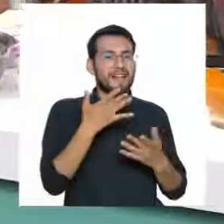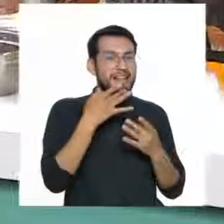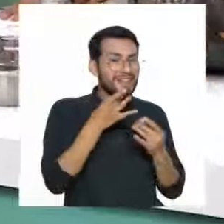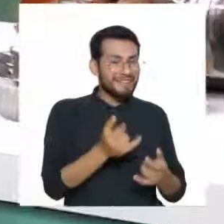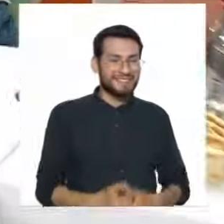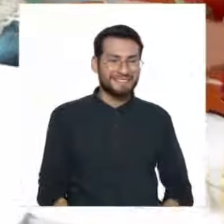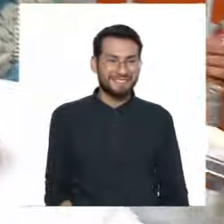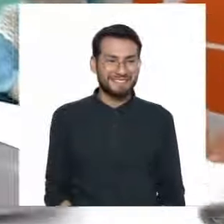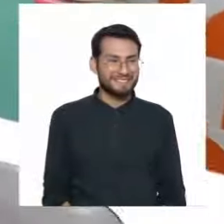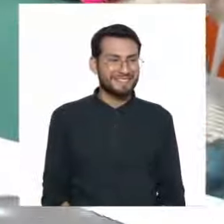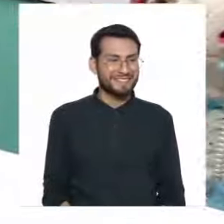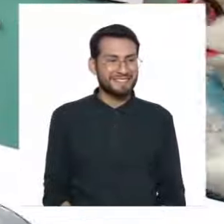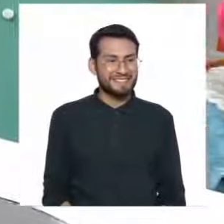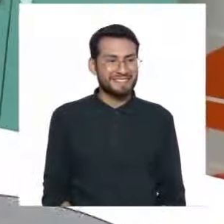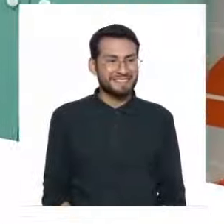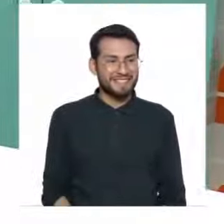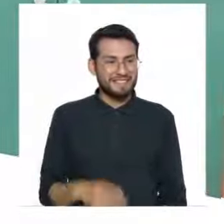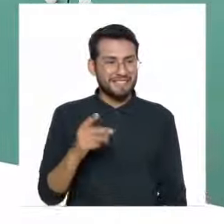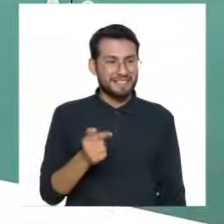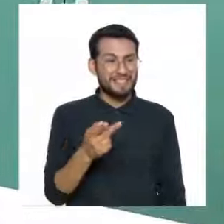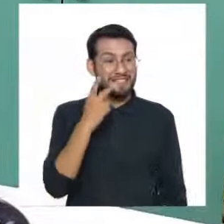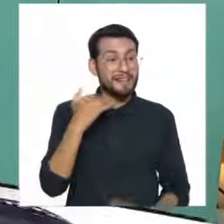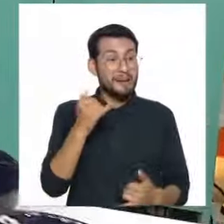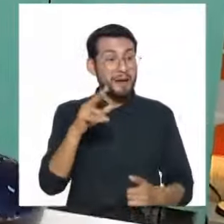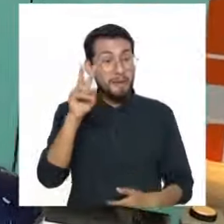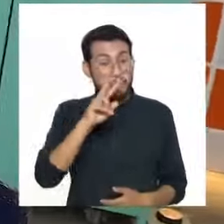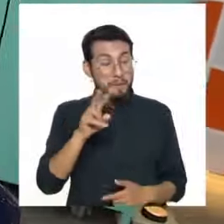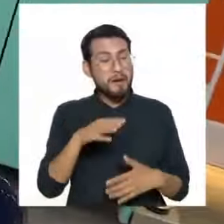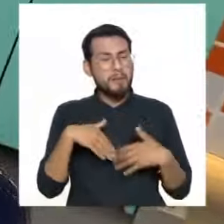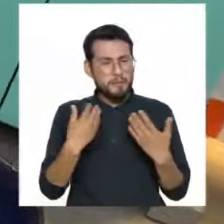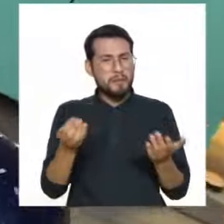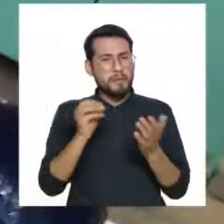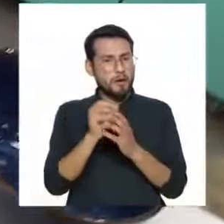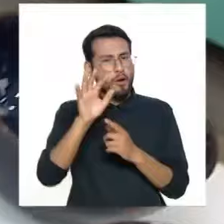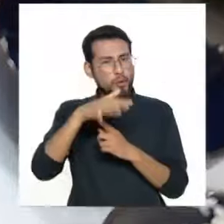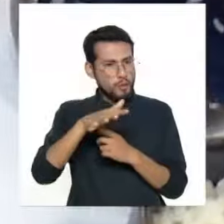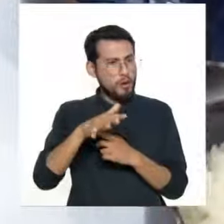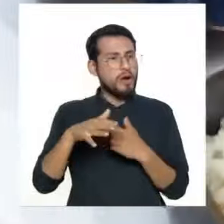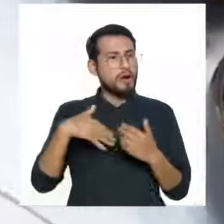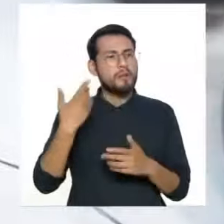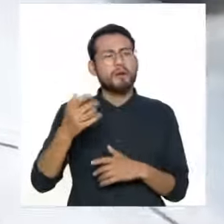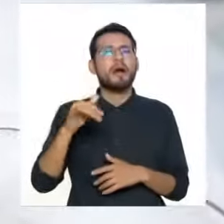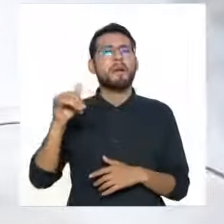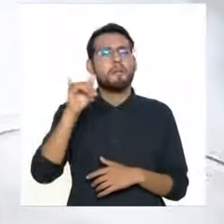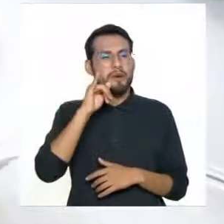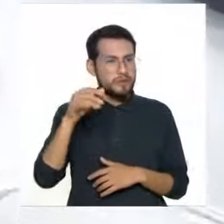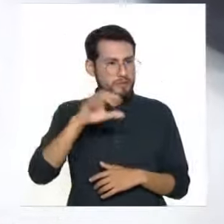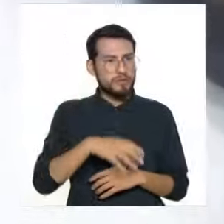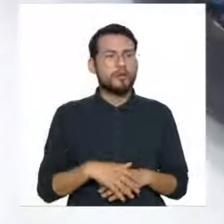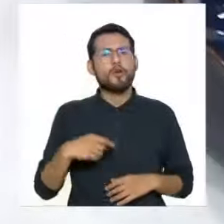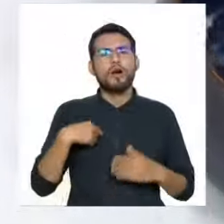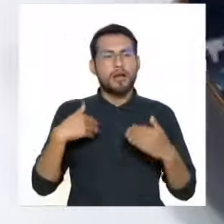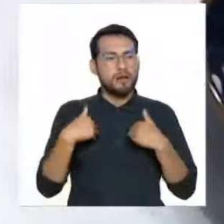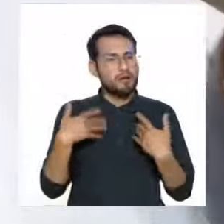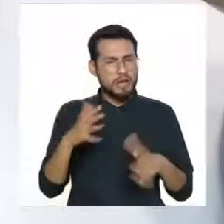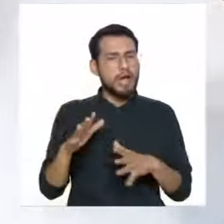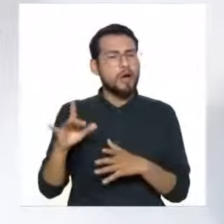esto así de rapidito si lo quieres más verde le puedes echar más culantro le puedes echar espinaca también yo usé lo que